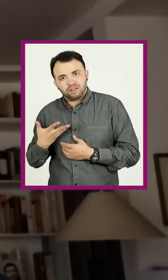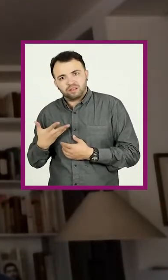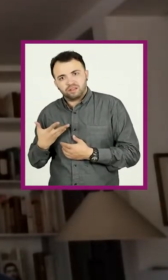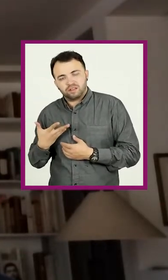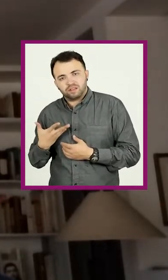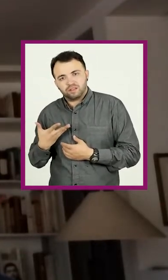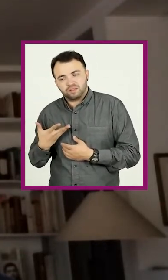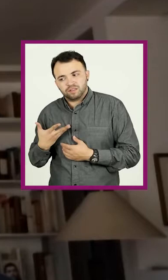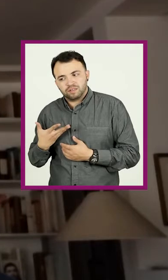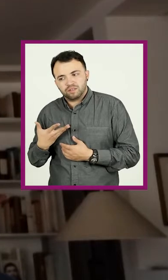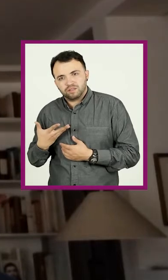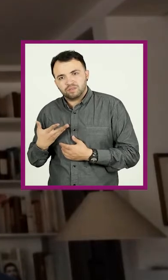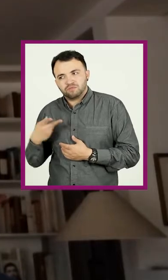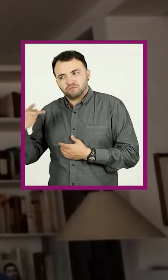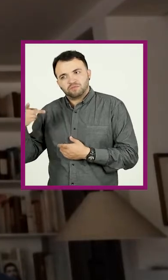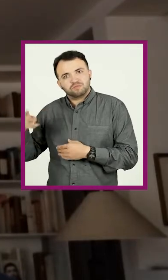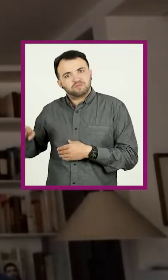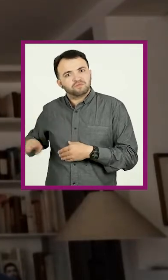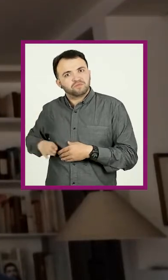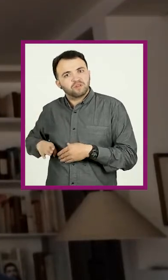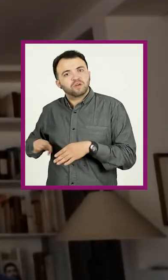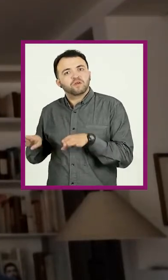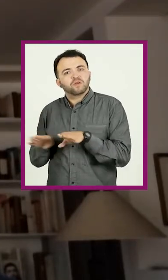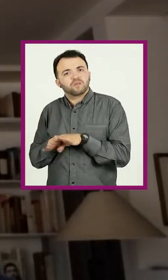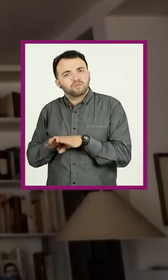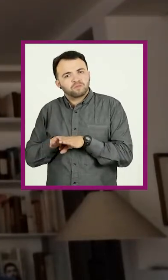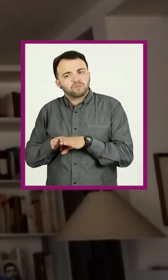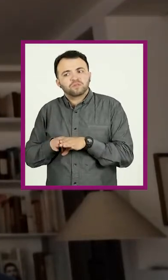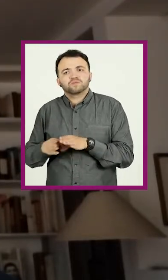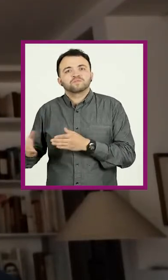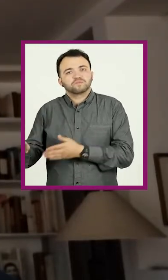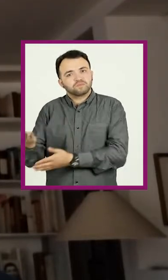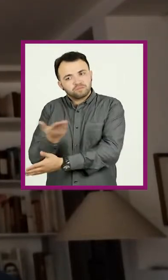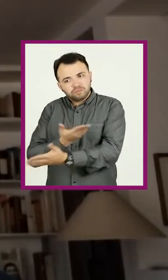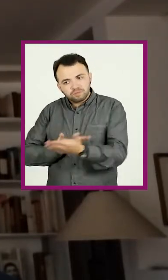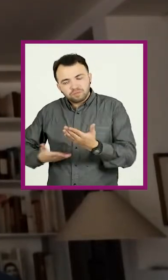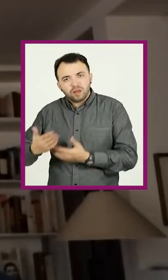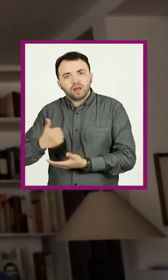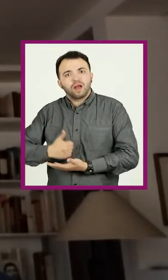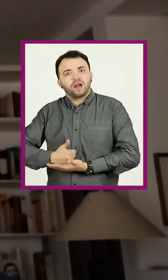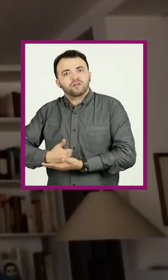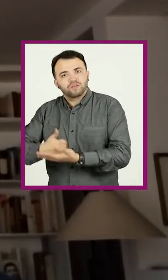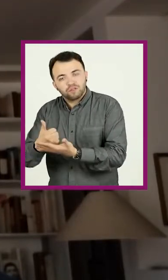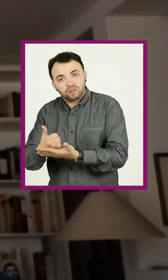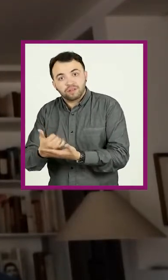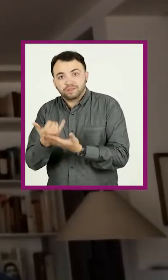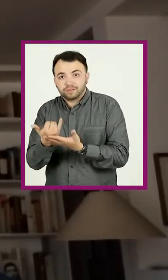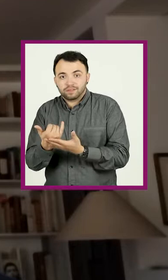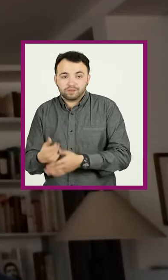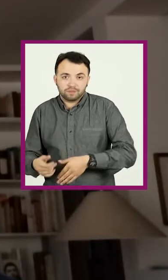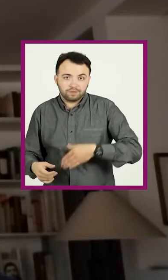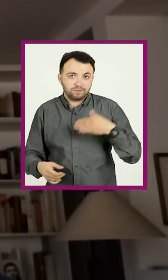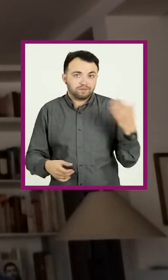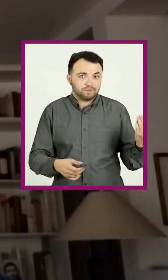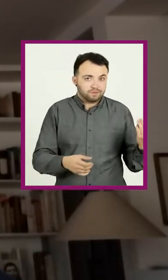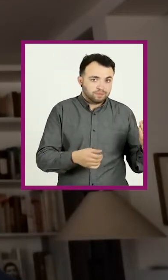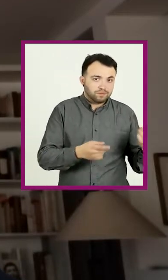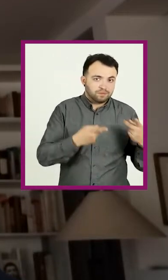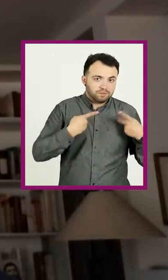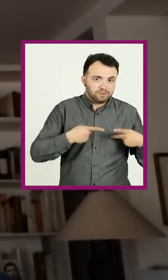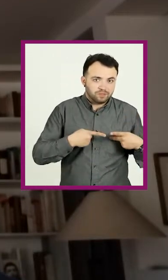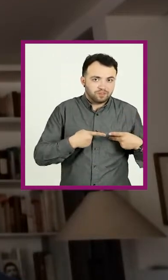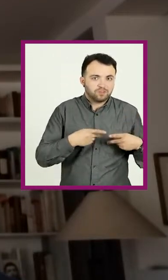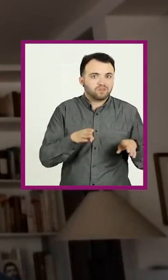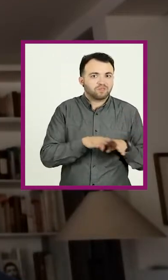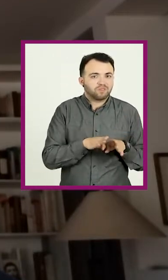conductas que tienden hacia la solidaridad y hacia el altruismo, y